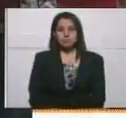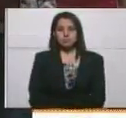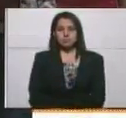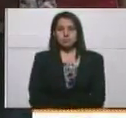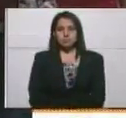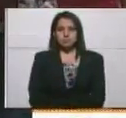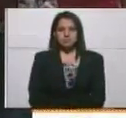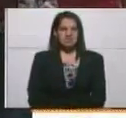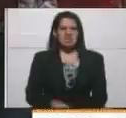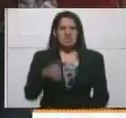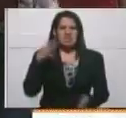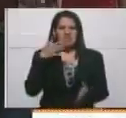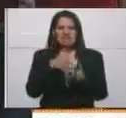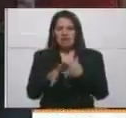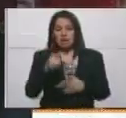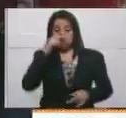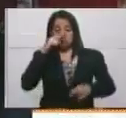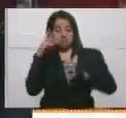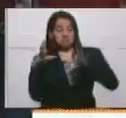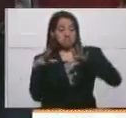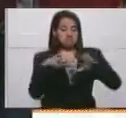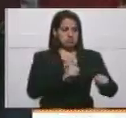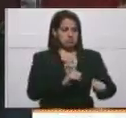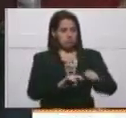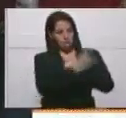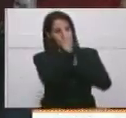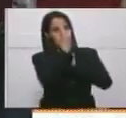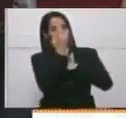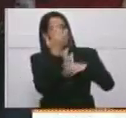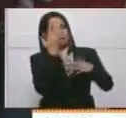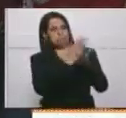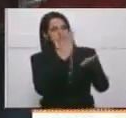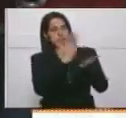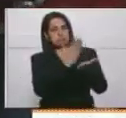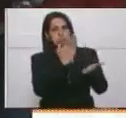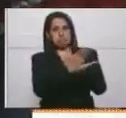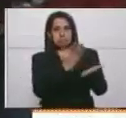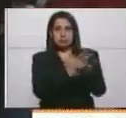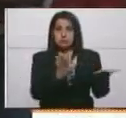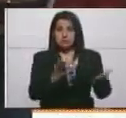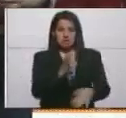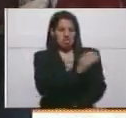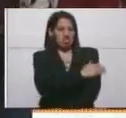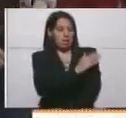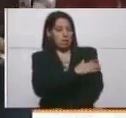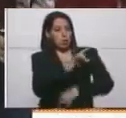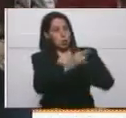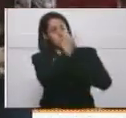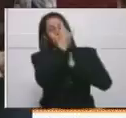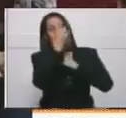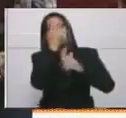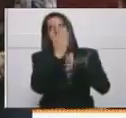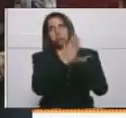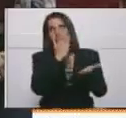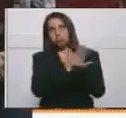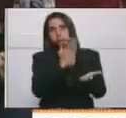¿Qué es la burguesía? Un engaño permanente. ¿Qué es la derecha venezolana? Un engaño